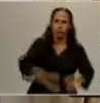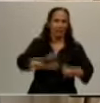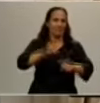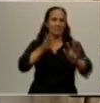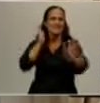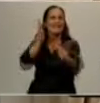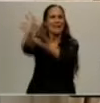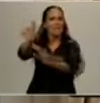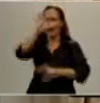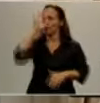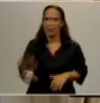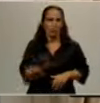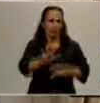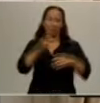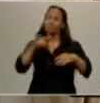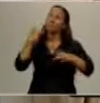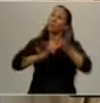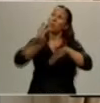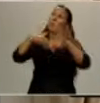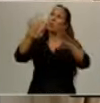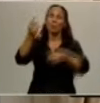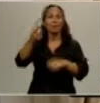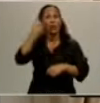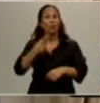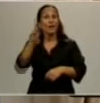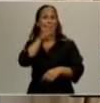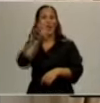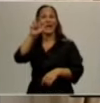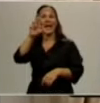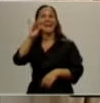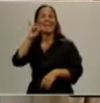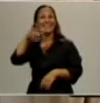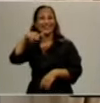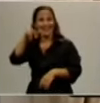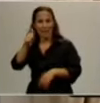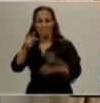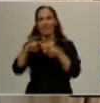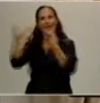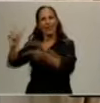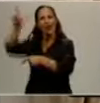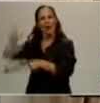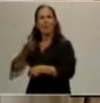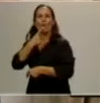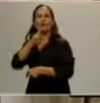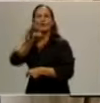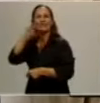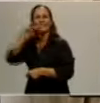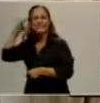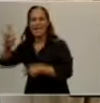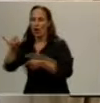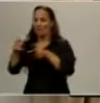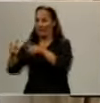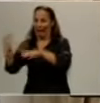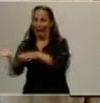mujer, Ariadna, le dio a Teseo para que entrara un hilo, para que fuera poniendo el hilo por